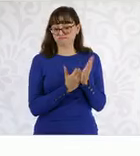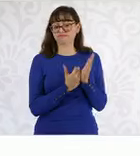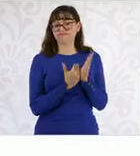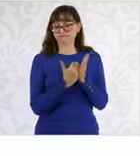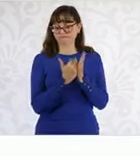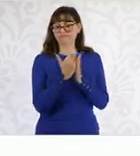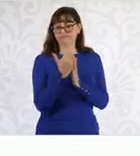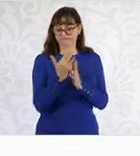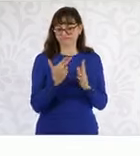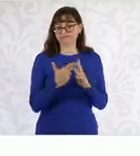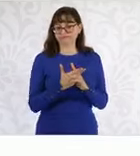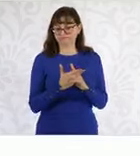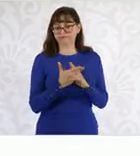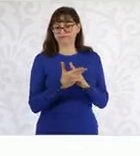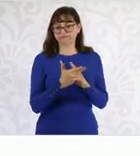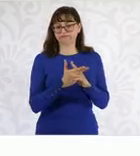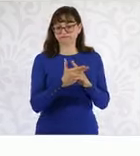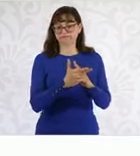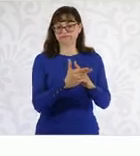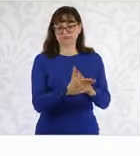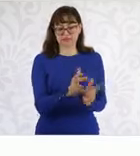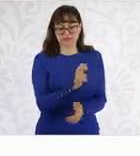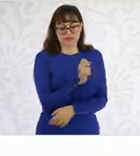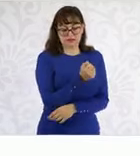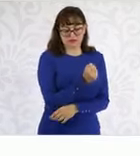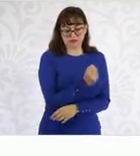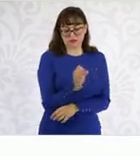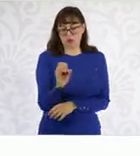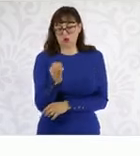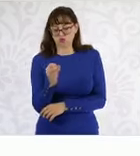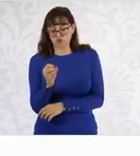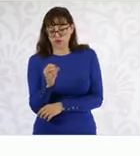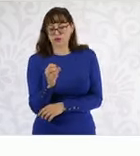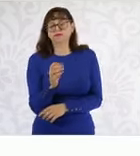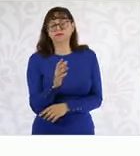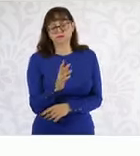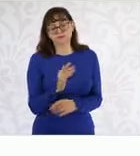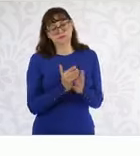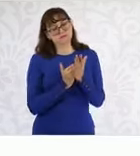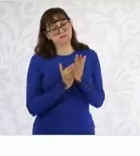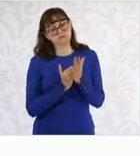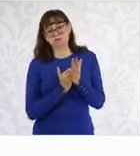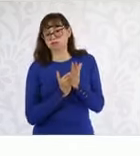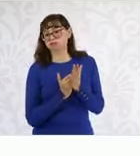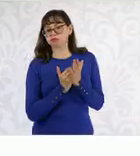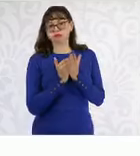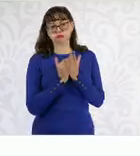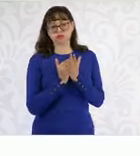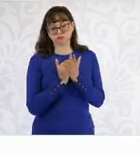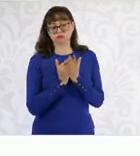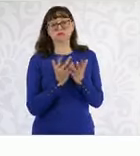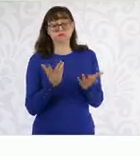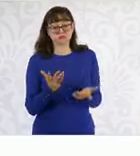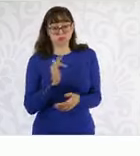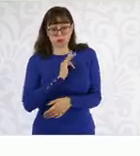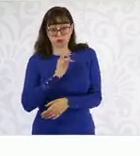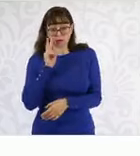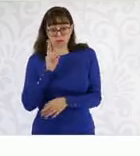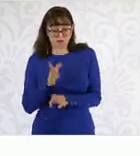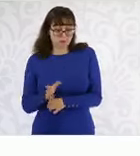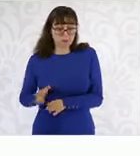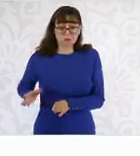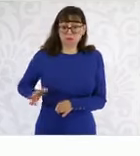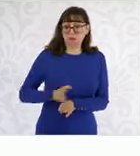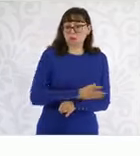incrementado durante los meses de septiembre y octubre. En esta gráfica podemos ver todo el año 2024 cómo era